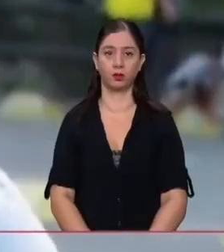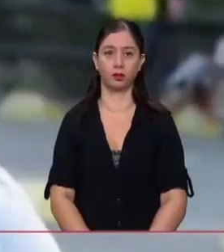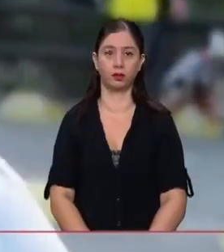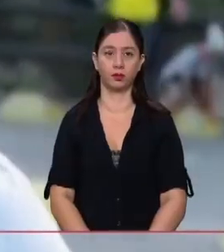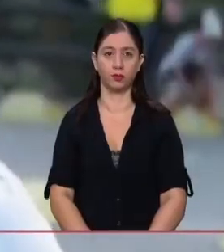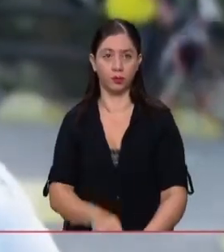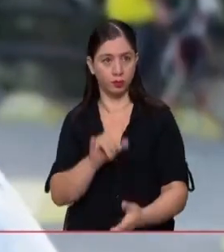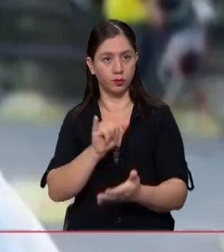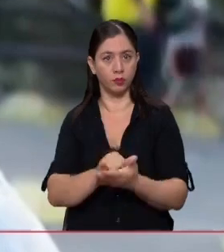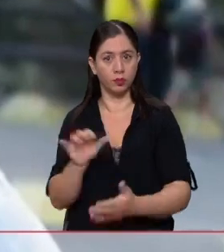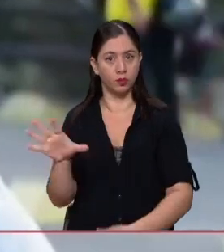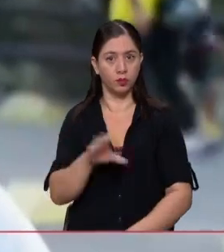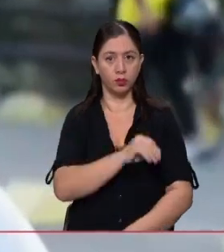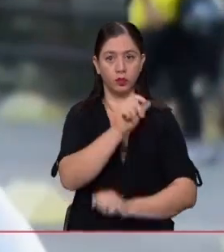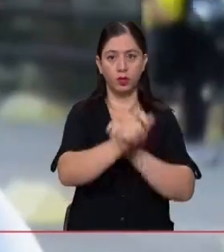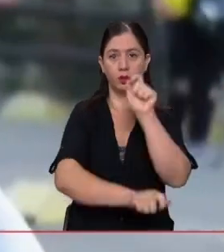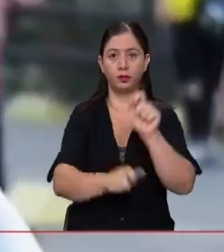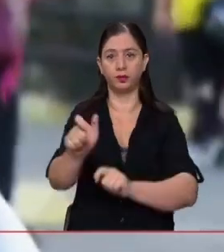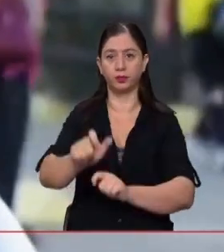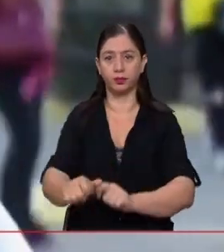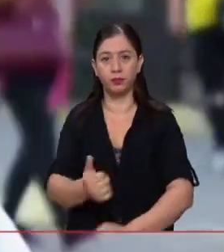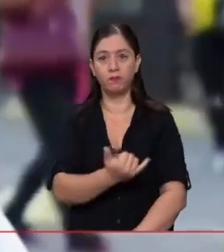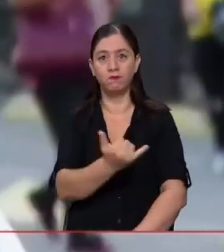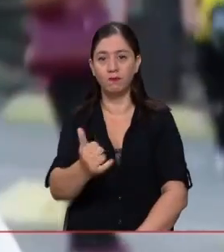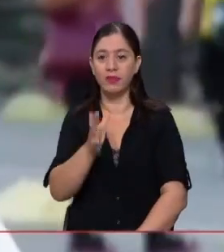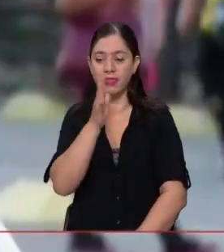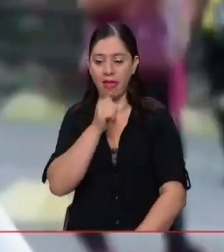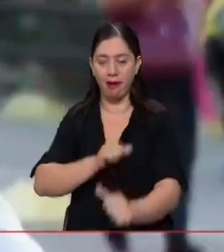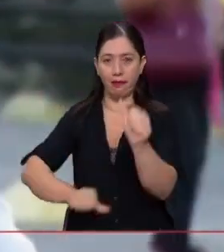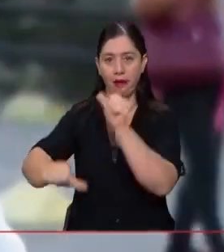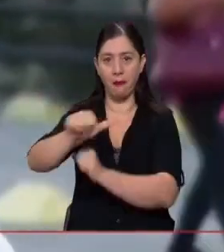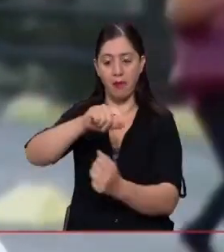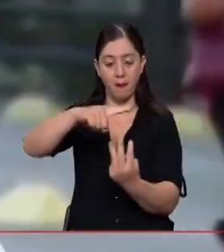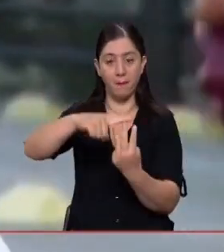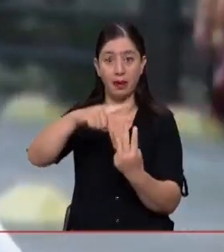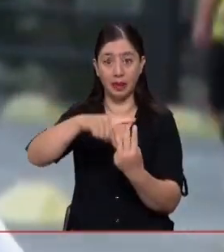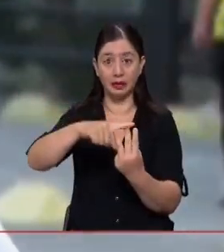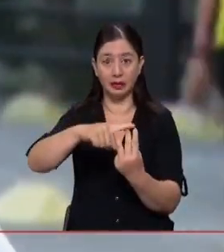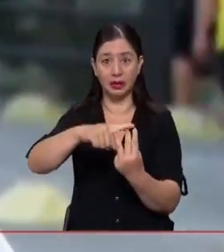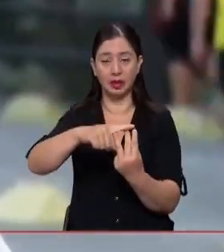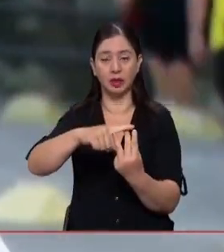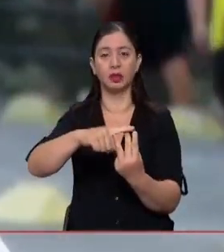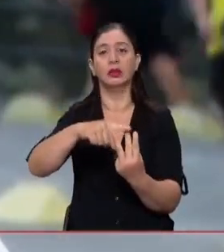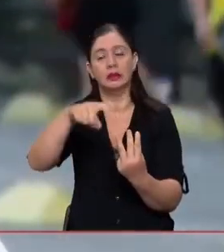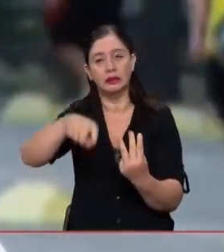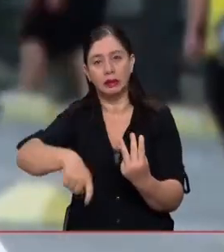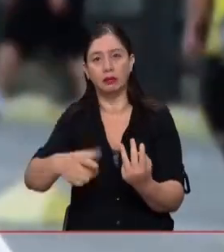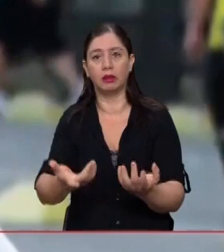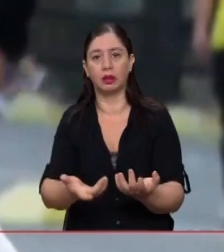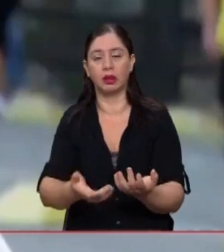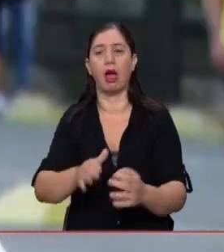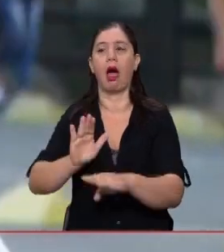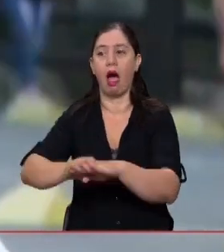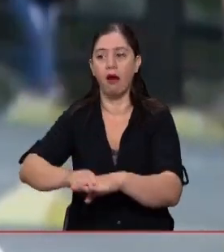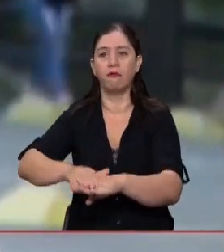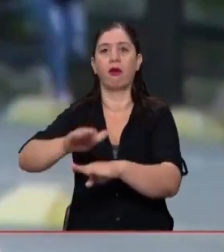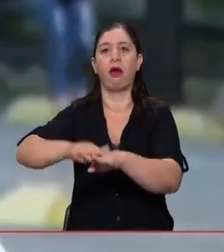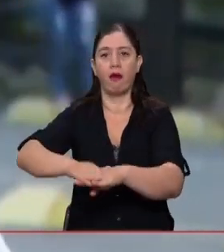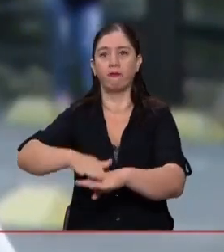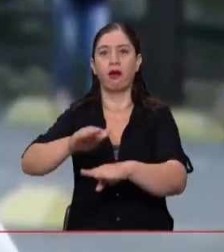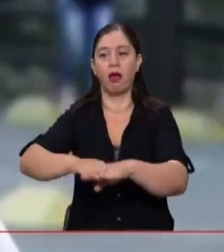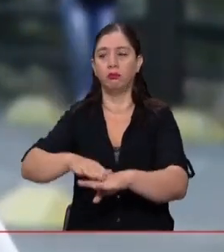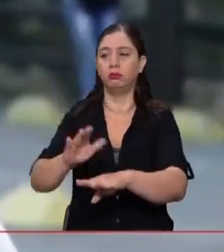Por ende, todas aquellas personas que aún no han refrendado su licencia, lo cual hemos venido notificando y hemos